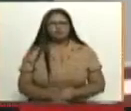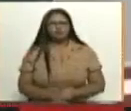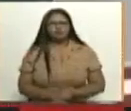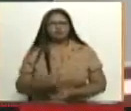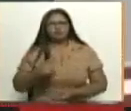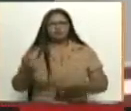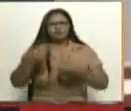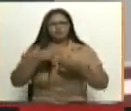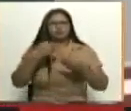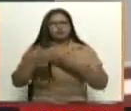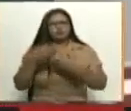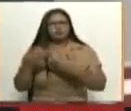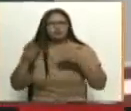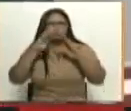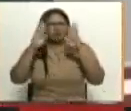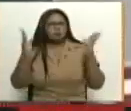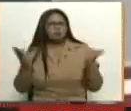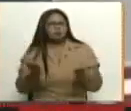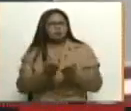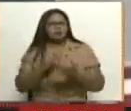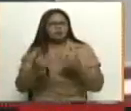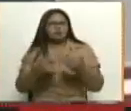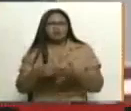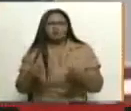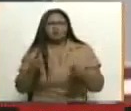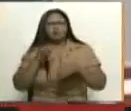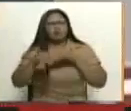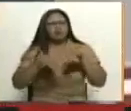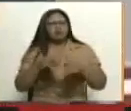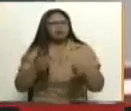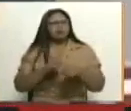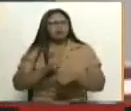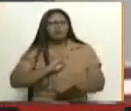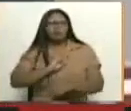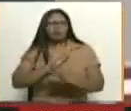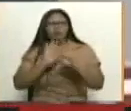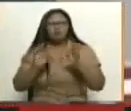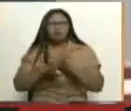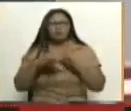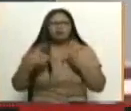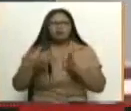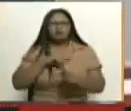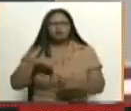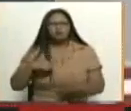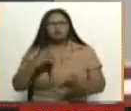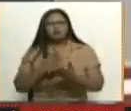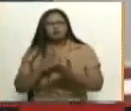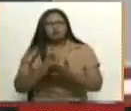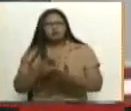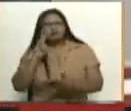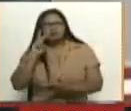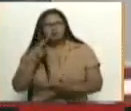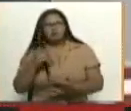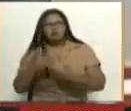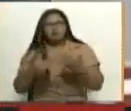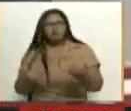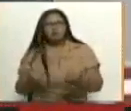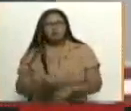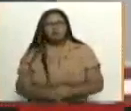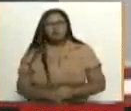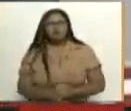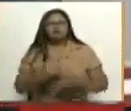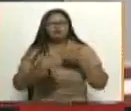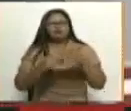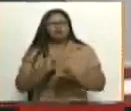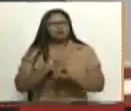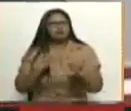de la dinámica mundial con pasos propios, con el derecho que nosotros siempre hemos tenido a tenerlo, y yo creo que ese es un gran paso. O sea,